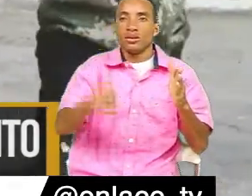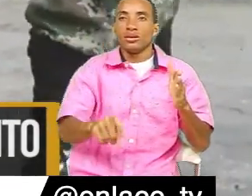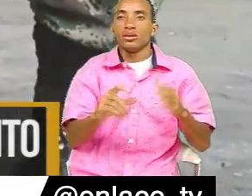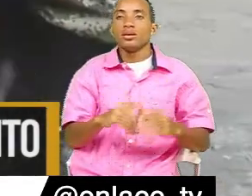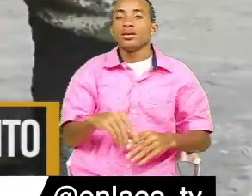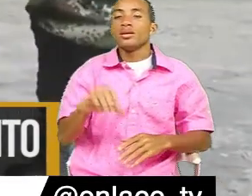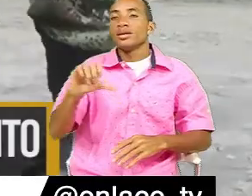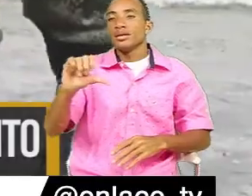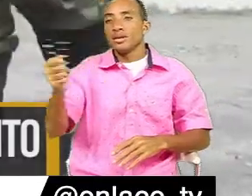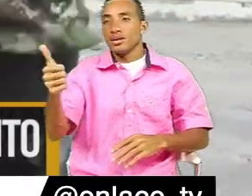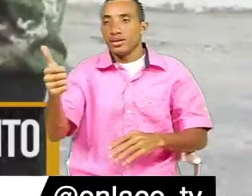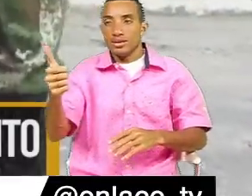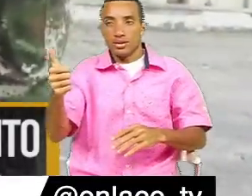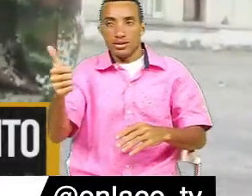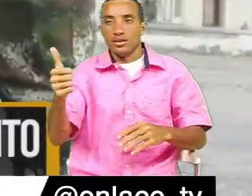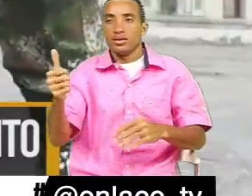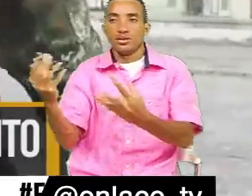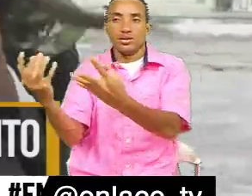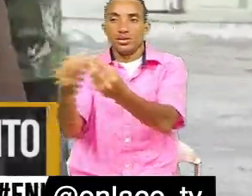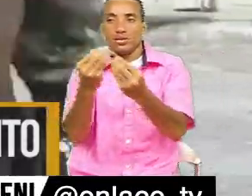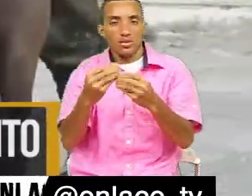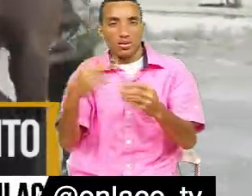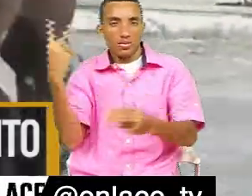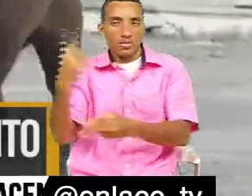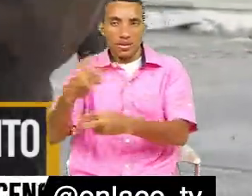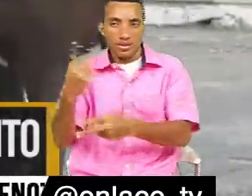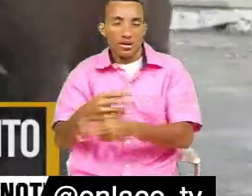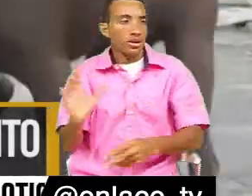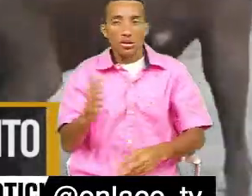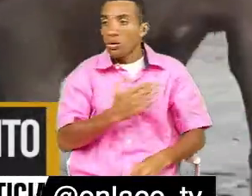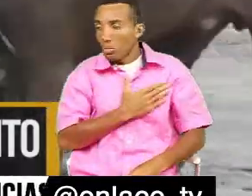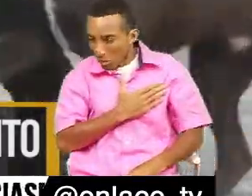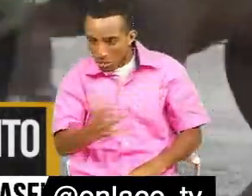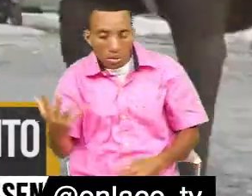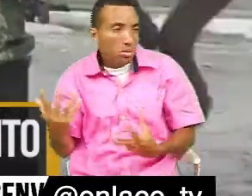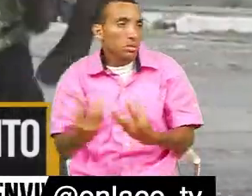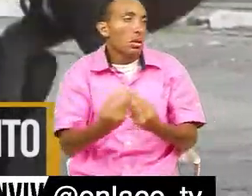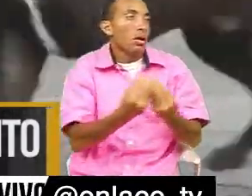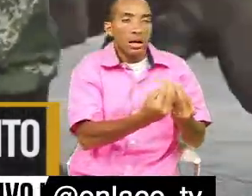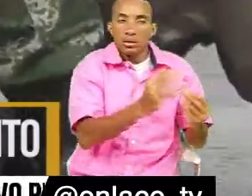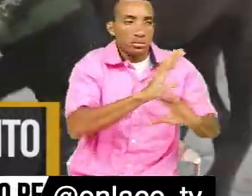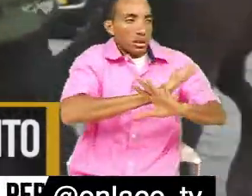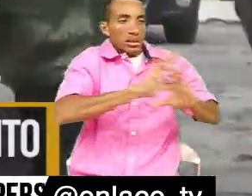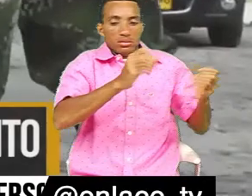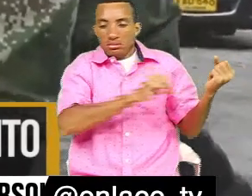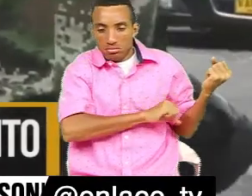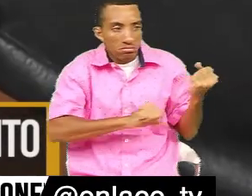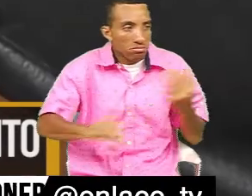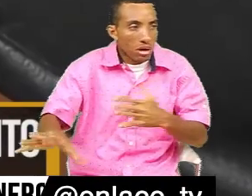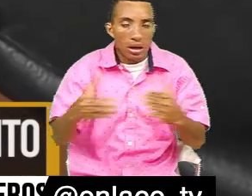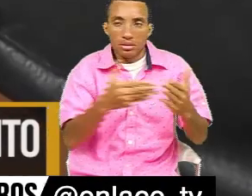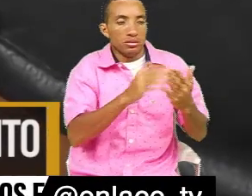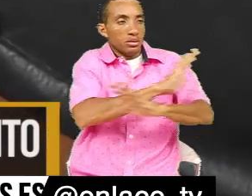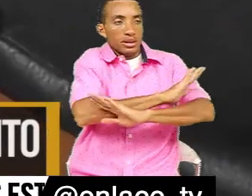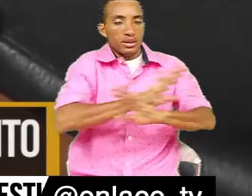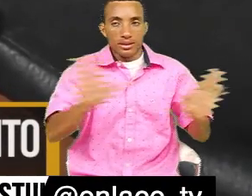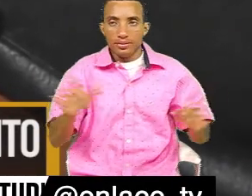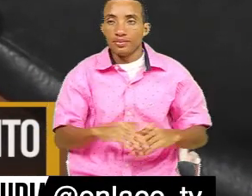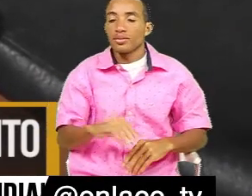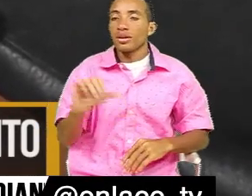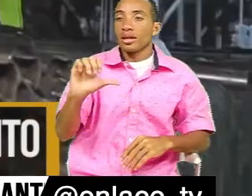ley han realizado presentación voluntaria ante las tropas y de igual forma se ha logrado la recuperación de 6 menores de edad de las filas del